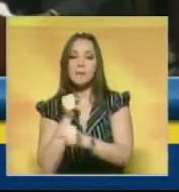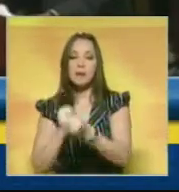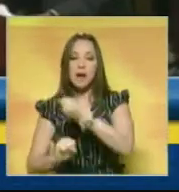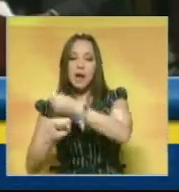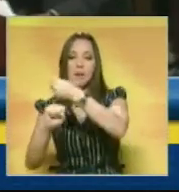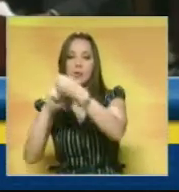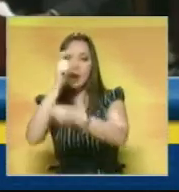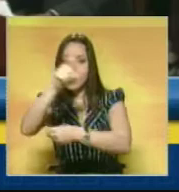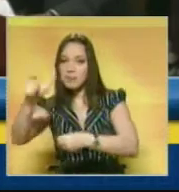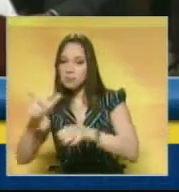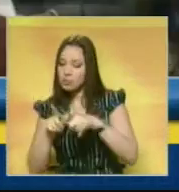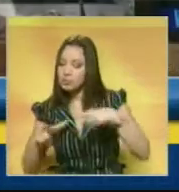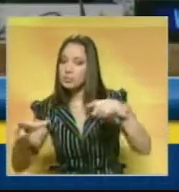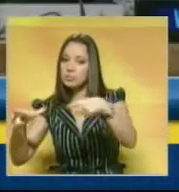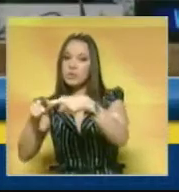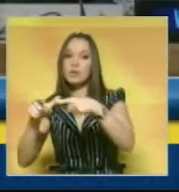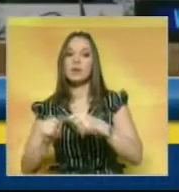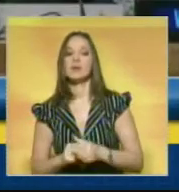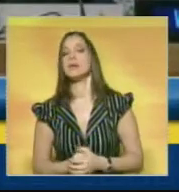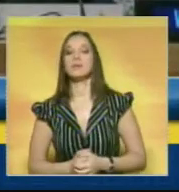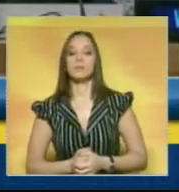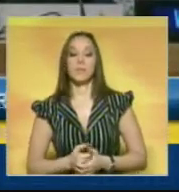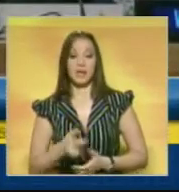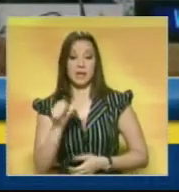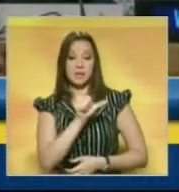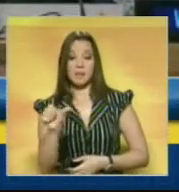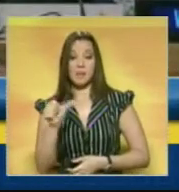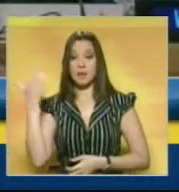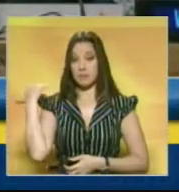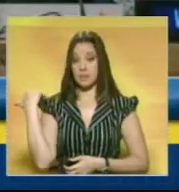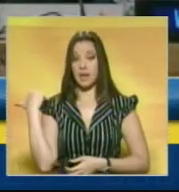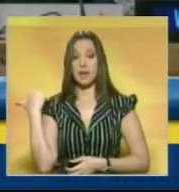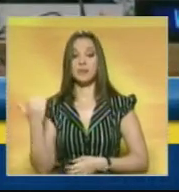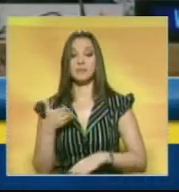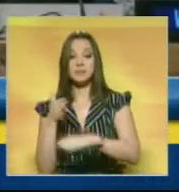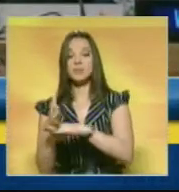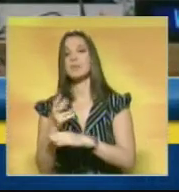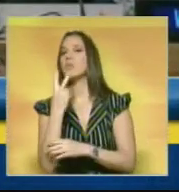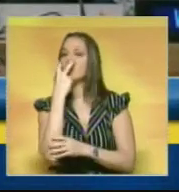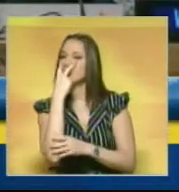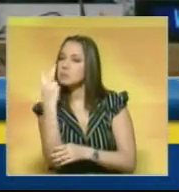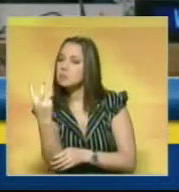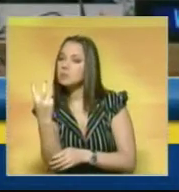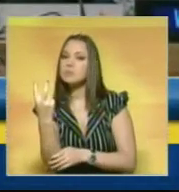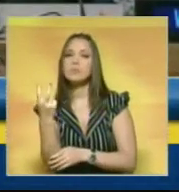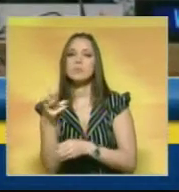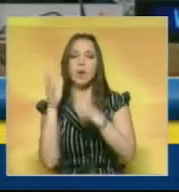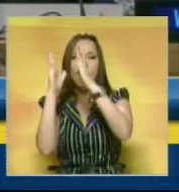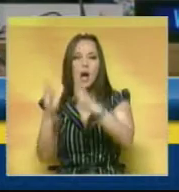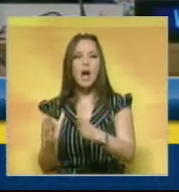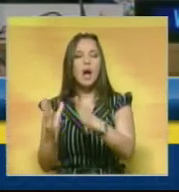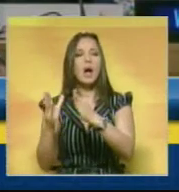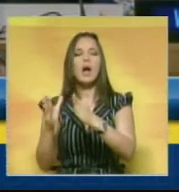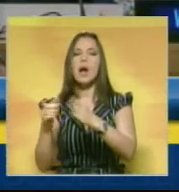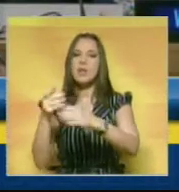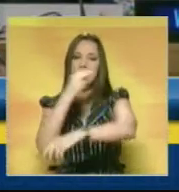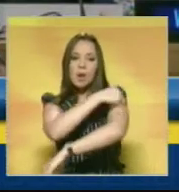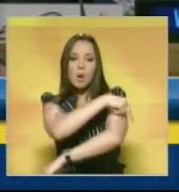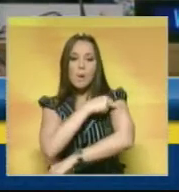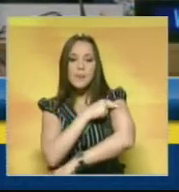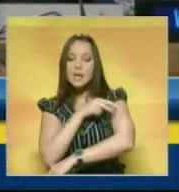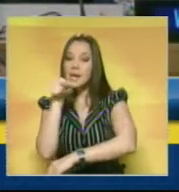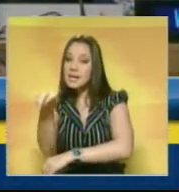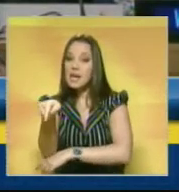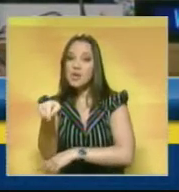región. La semana pasada visité a los Centros para el Control y Prevención de Enfermedades en Atlanta, que está preparando la